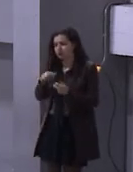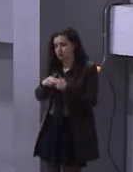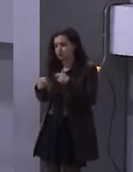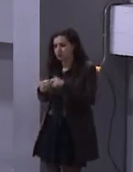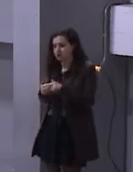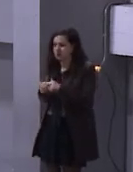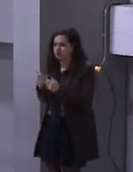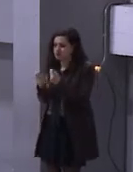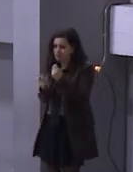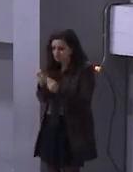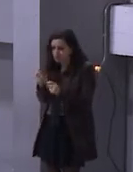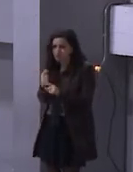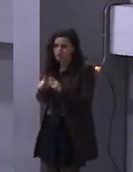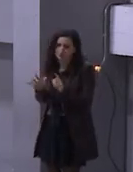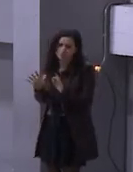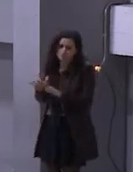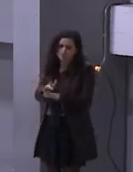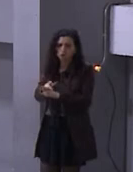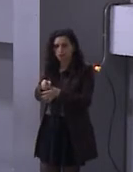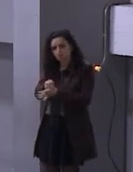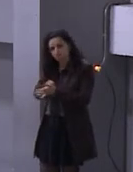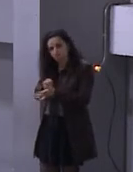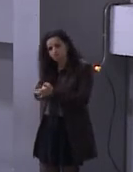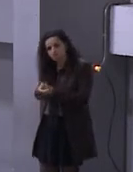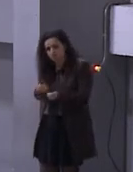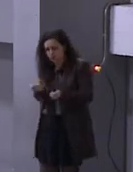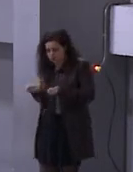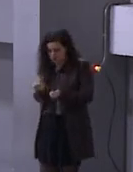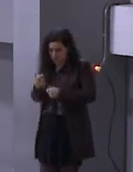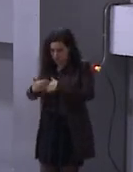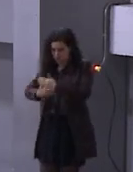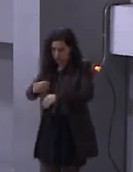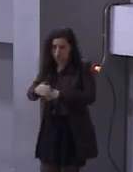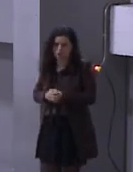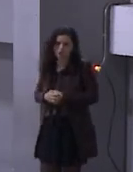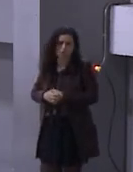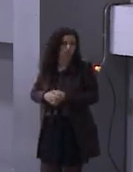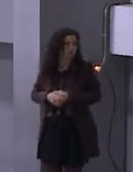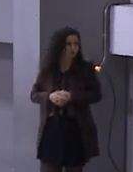financieros, pero que nos toca ir, digamos, manejando en el tiempo.